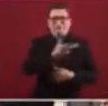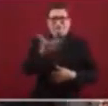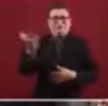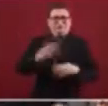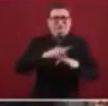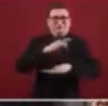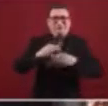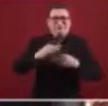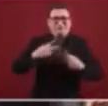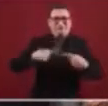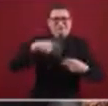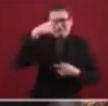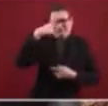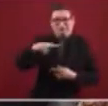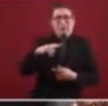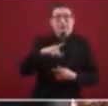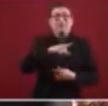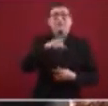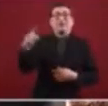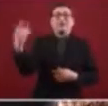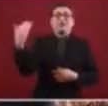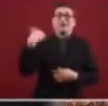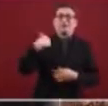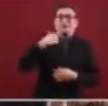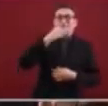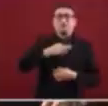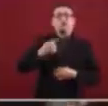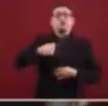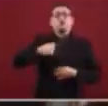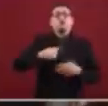ciudadanos, me lo dicen donde voy,